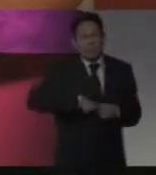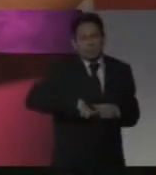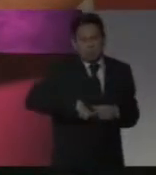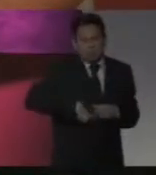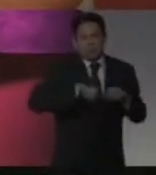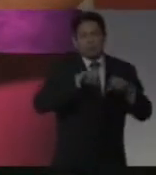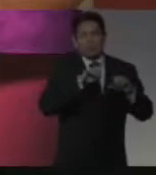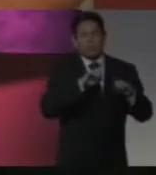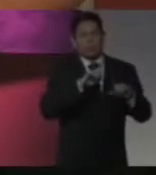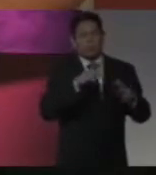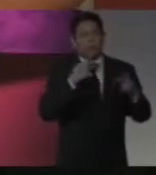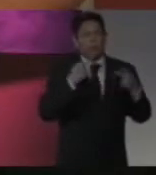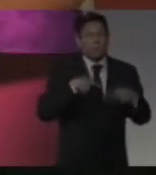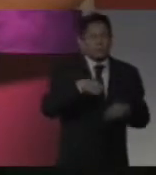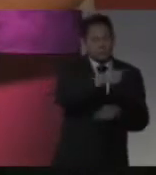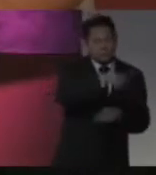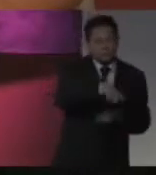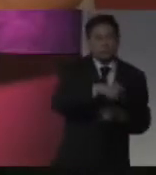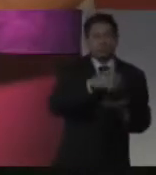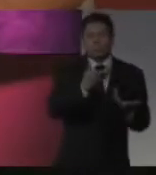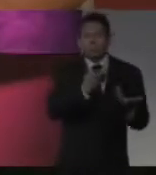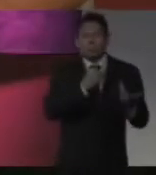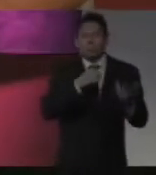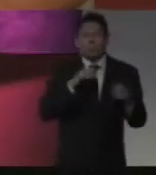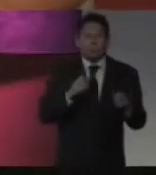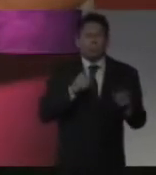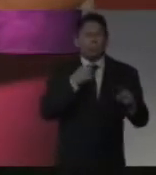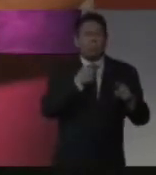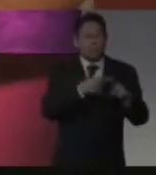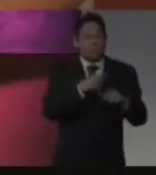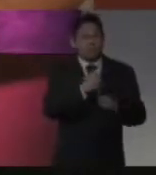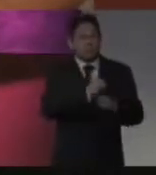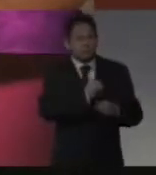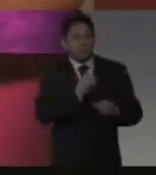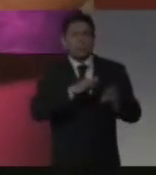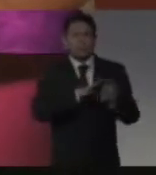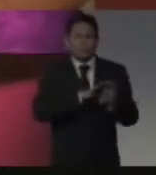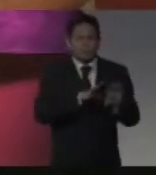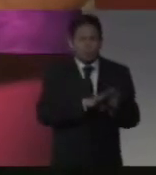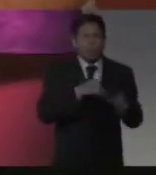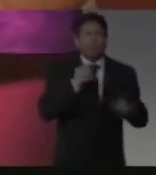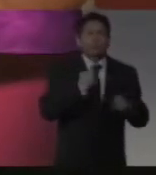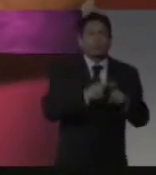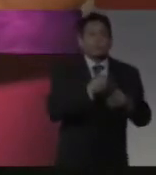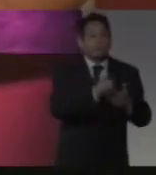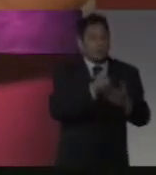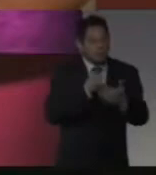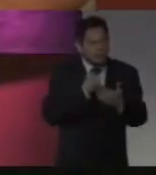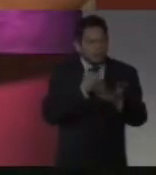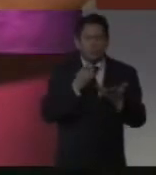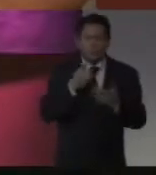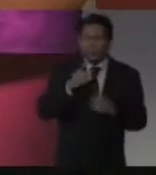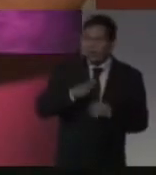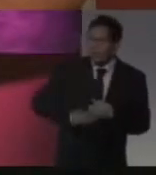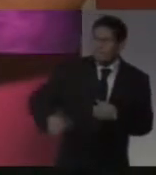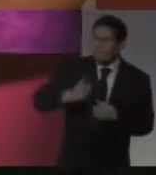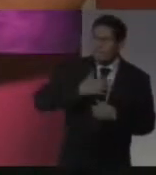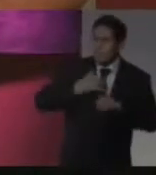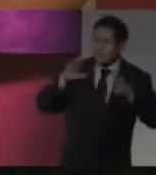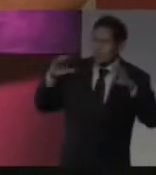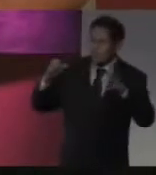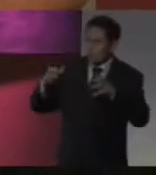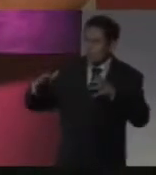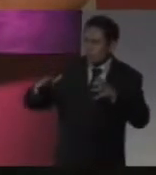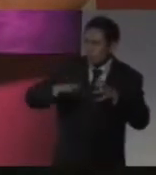tanto estatales, pero también desde el punto de vista de las relaciones comunitarias, ¿verdad?